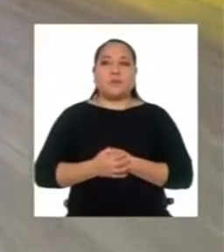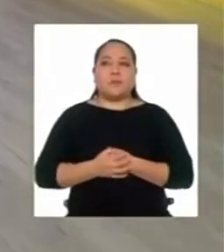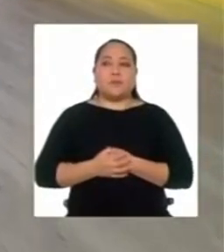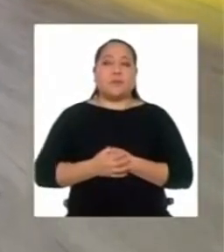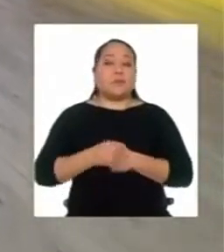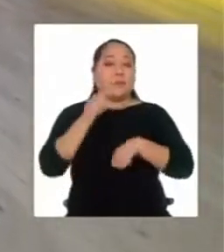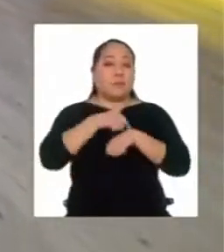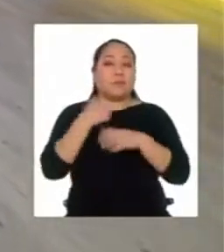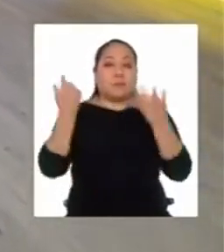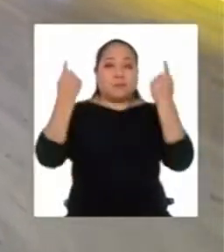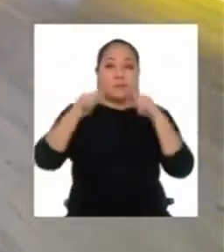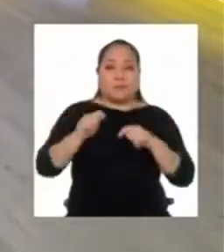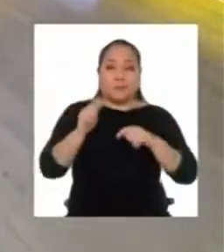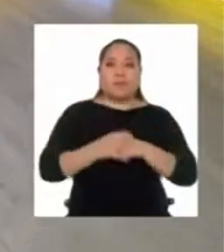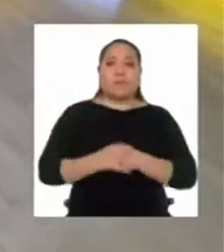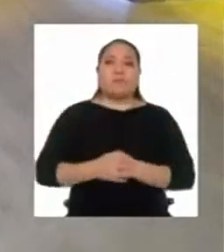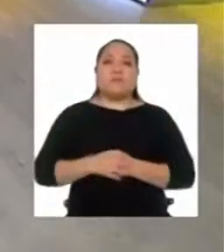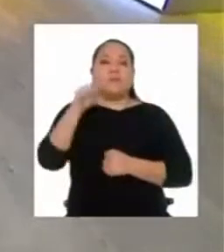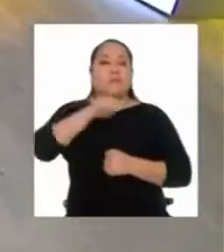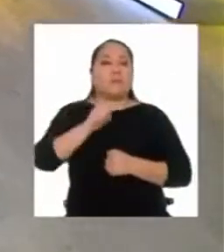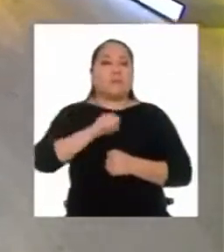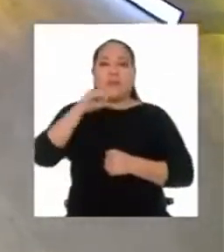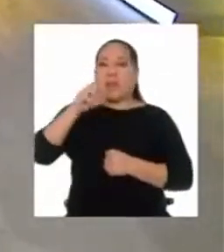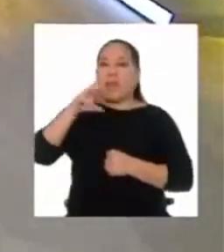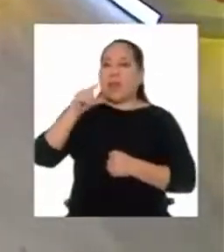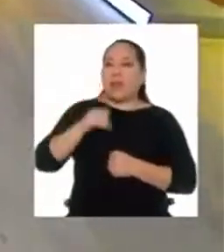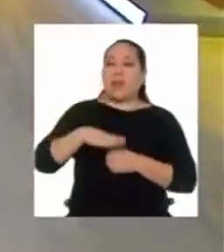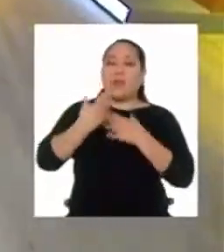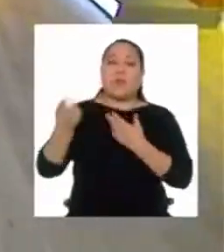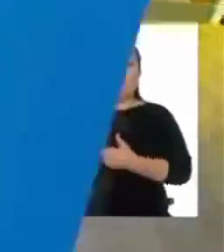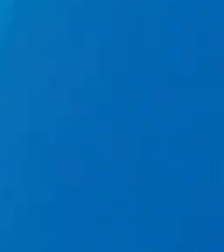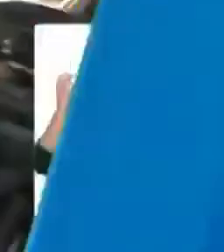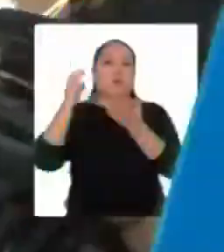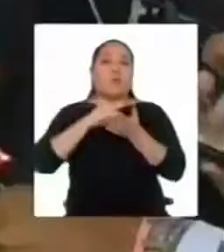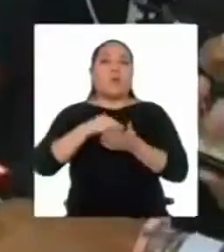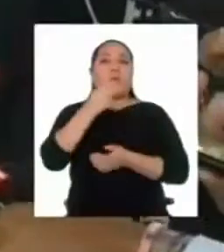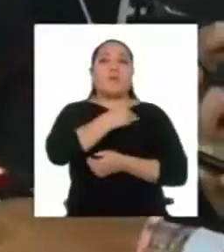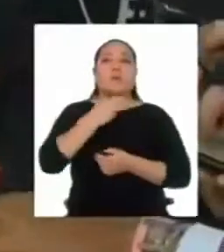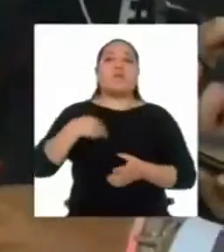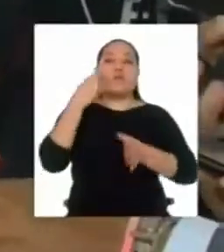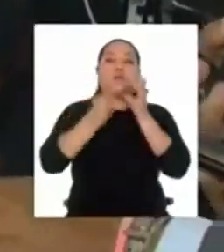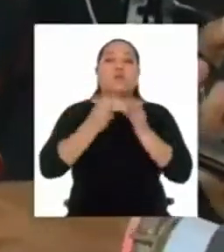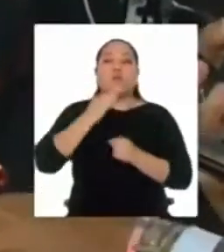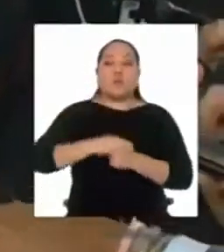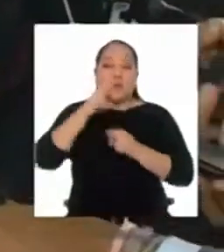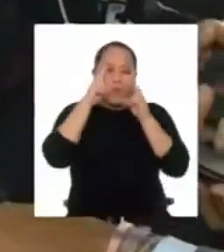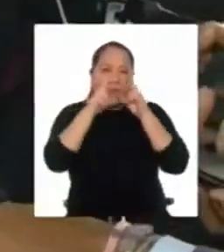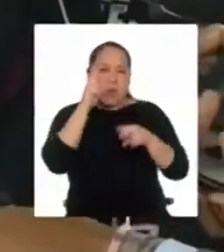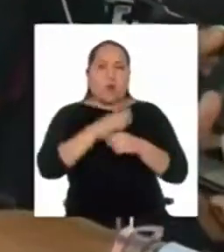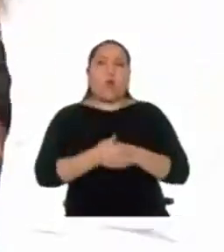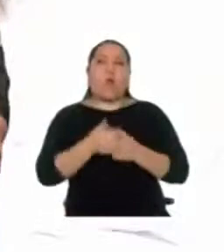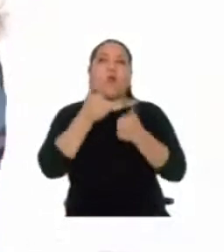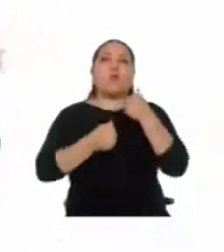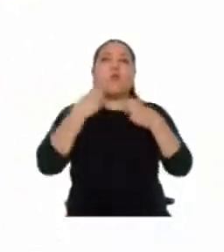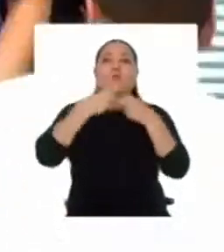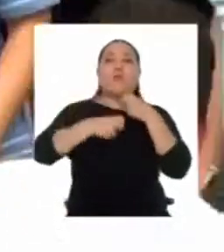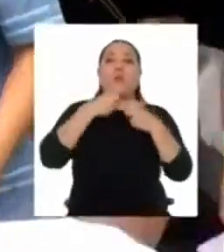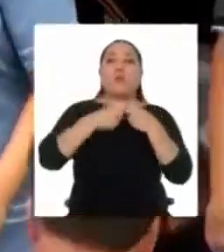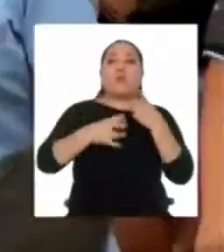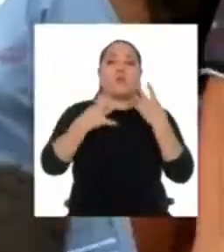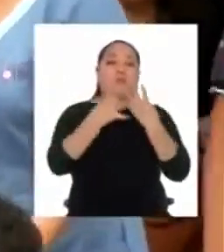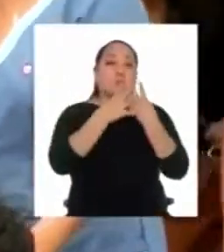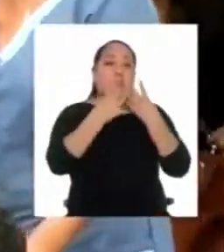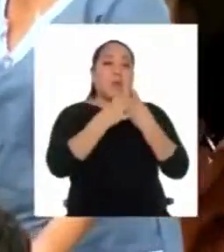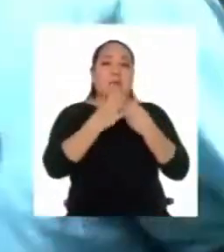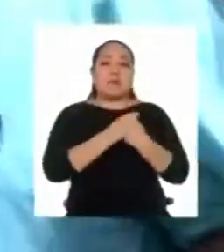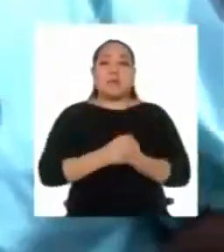Muy bien, momento de hacer una pausa comercial. Así es, Carla, pero volvemos con más porque el ministro de Justicia se refirió a la situación penitenciaria de Alberto Fujimori.